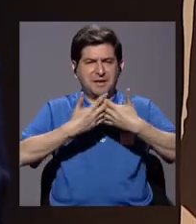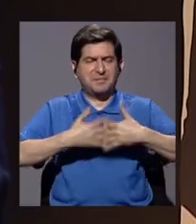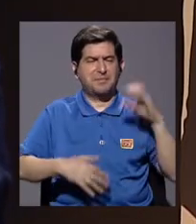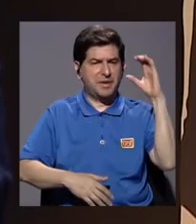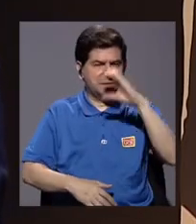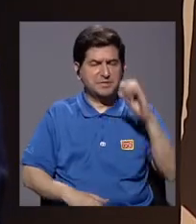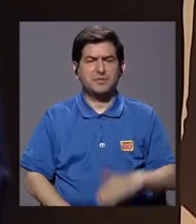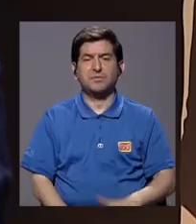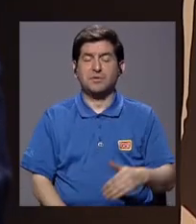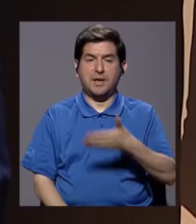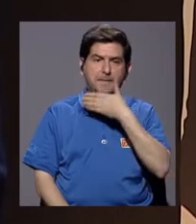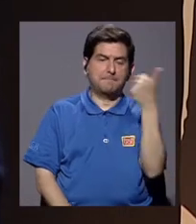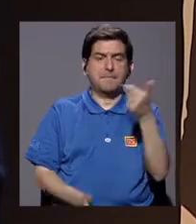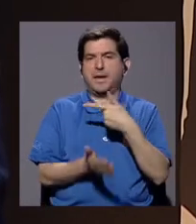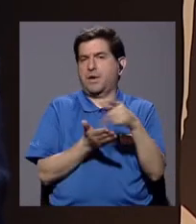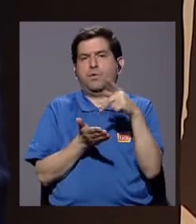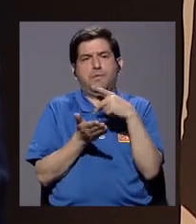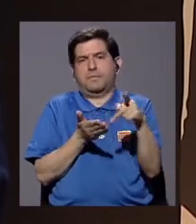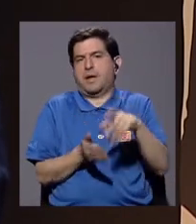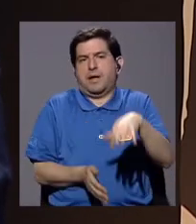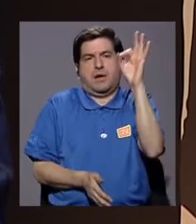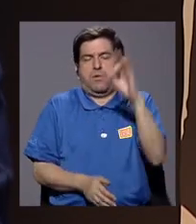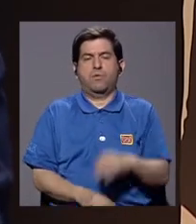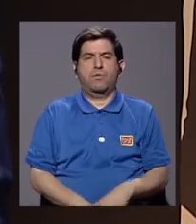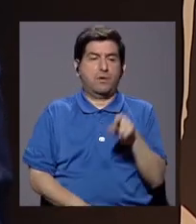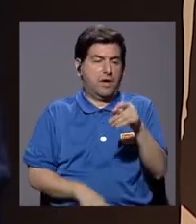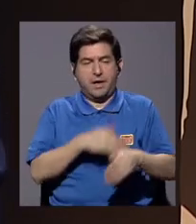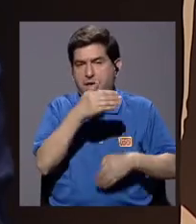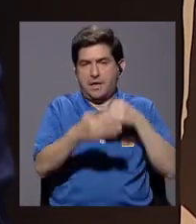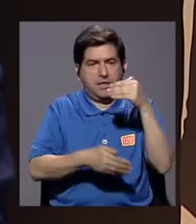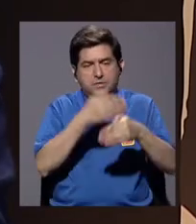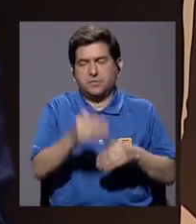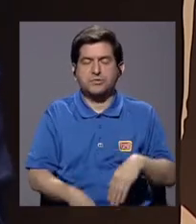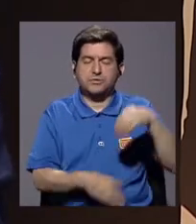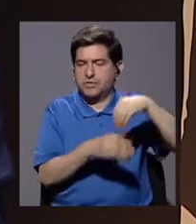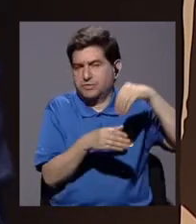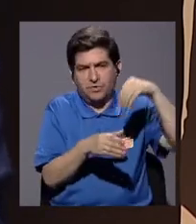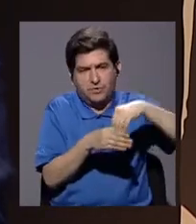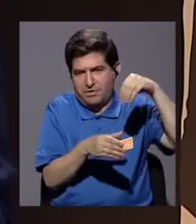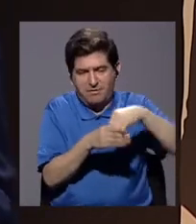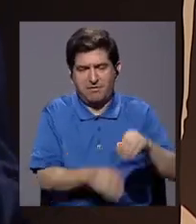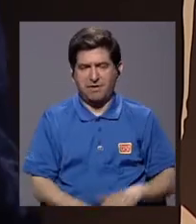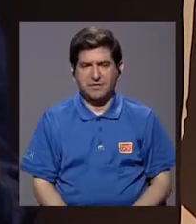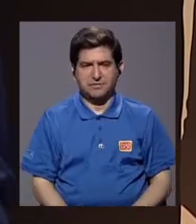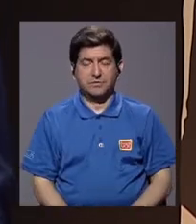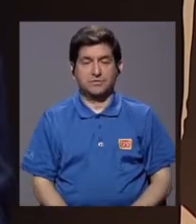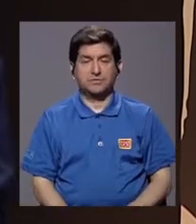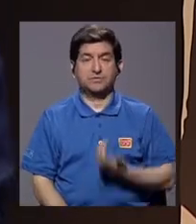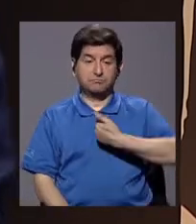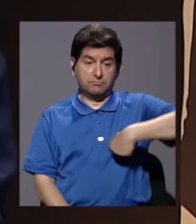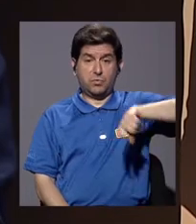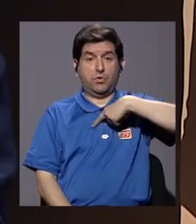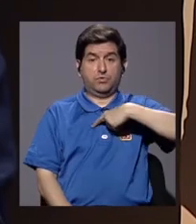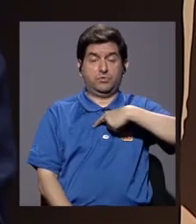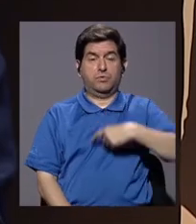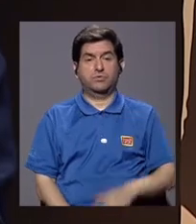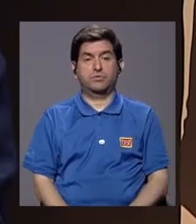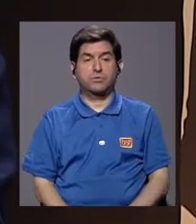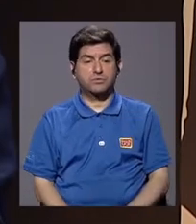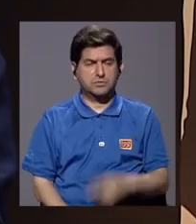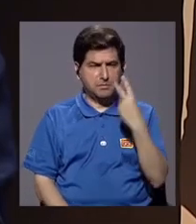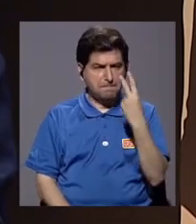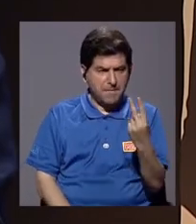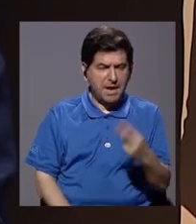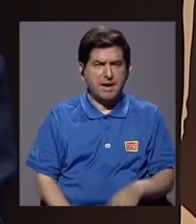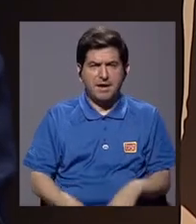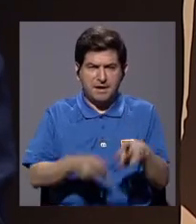buscan obtener la mejor tarifa. Eso es un proceso, esos son sus ingresos. Y nosotros, entiendo, por otra parte, de ver que